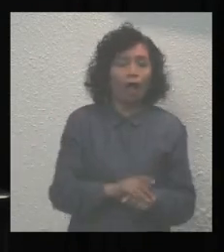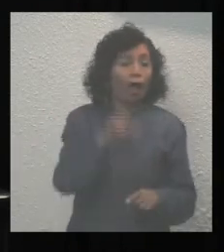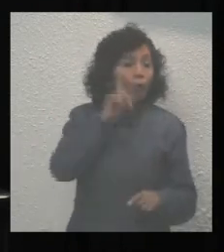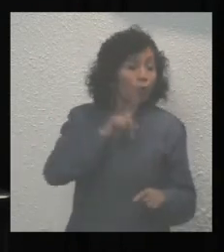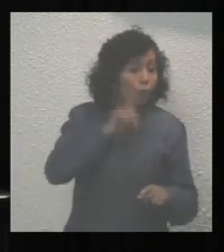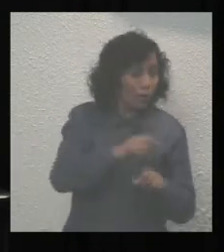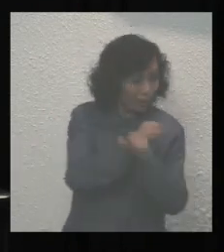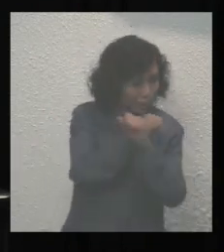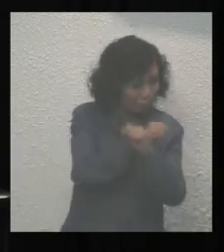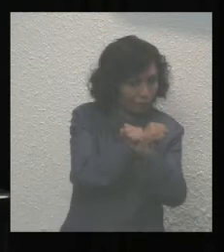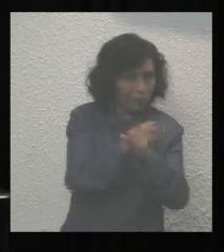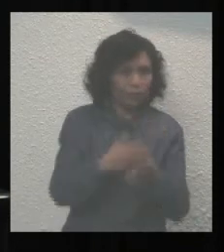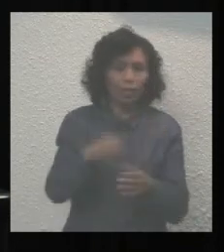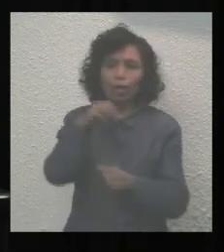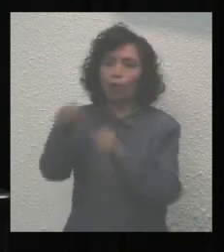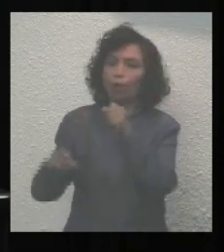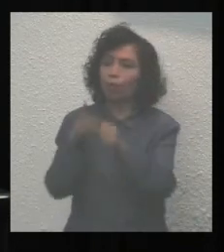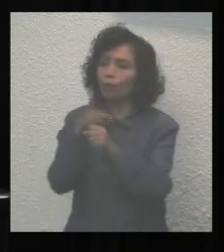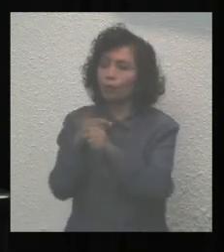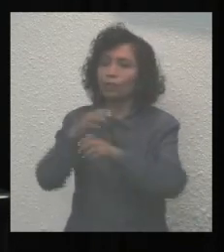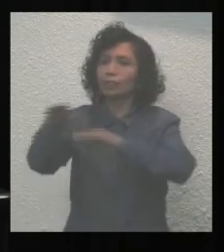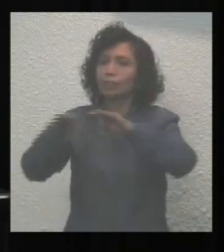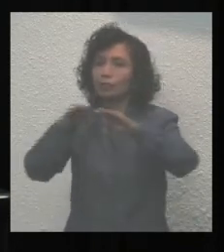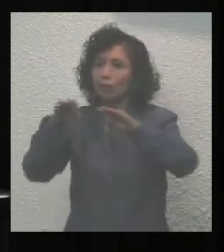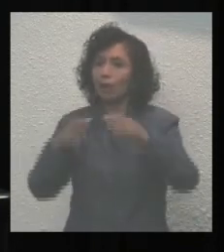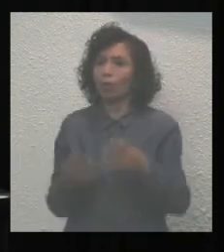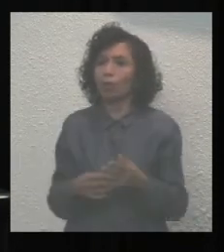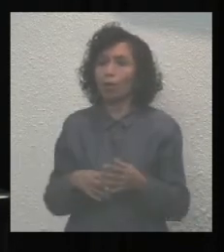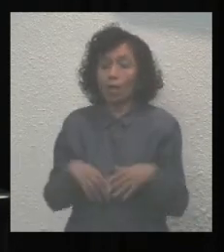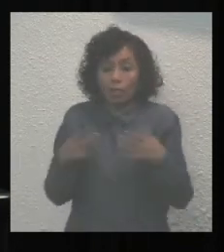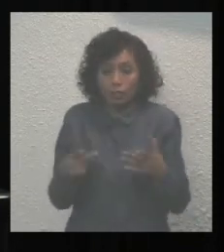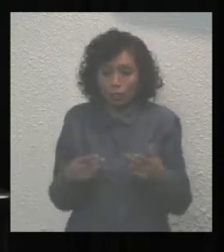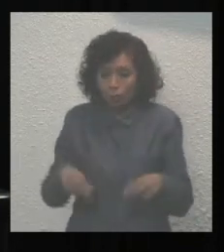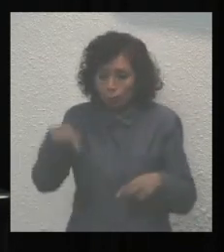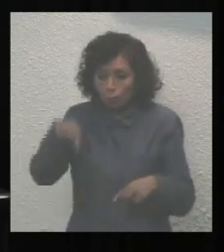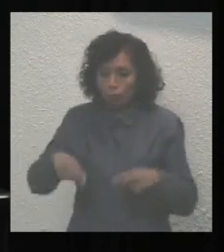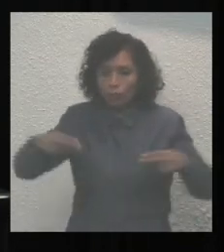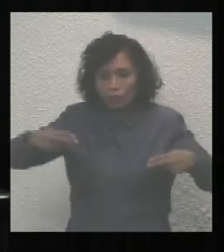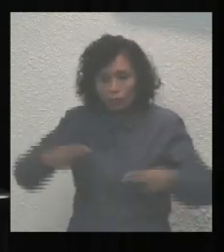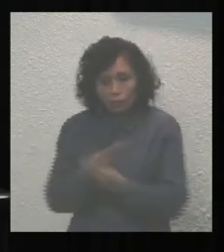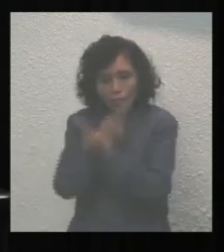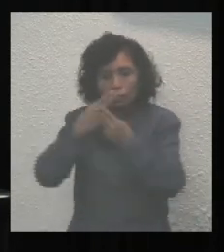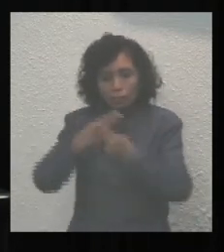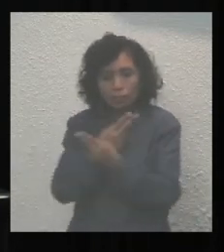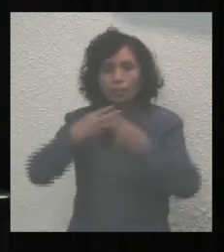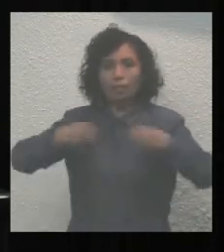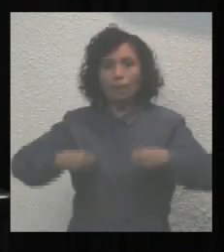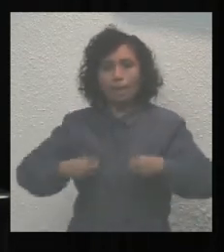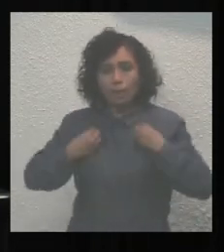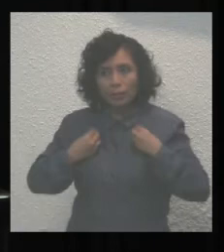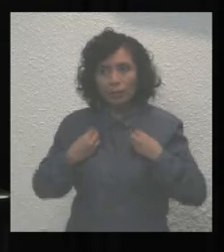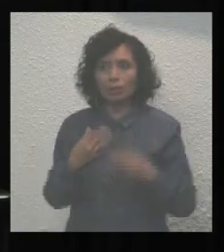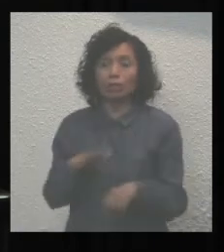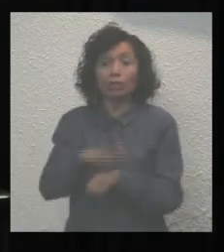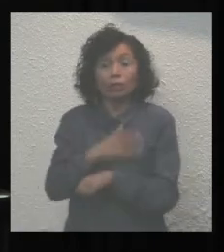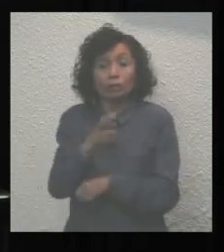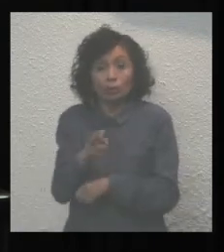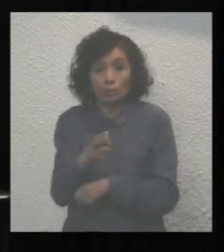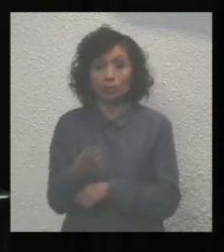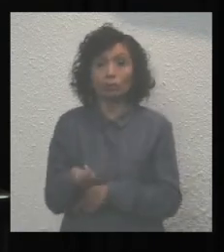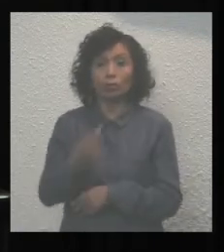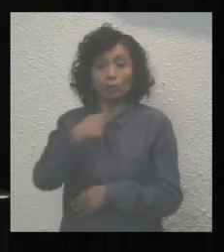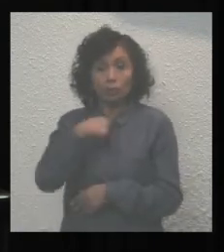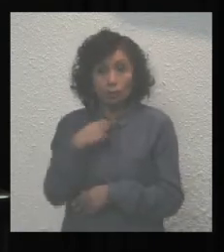oportunidades de empleo al alcance de los que nacieron aquí y de los que viven aquí es por ello que desde nuestra trinchera